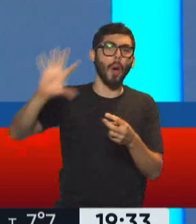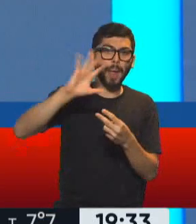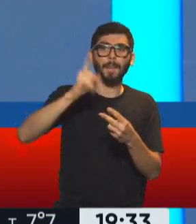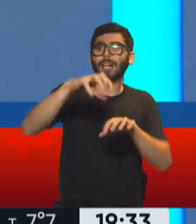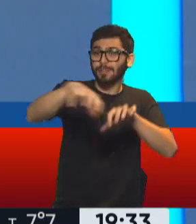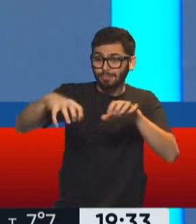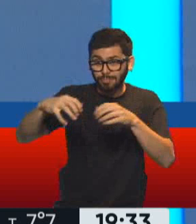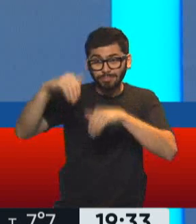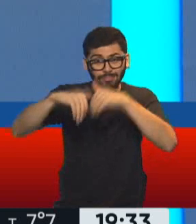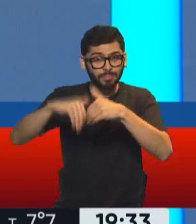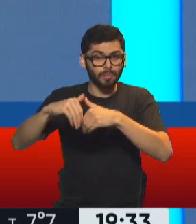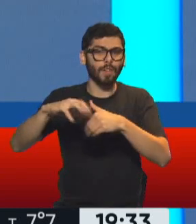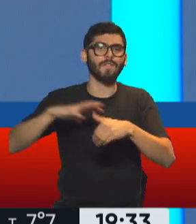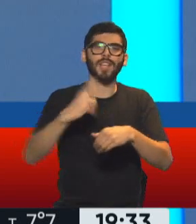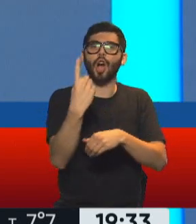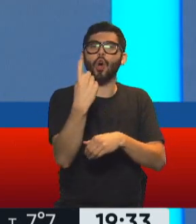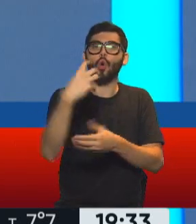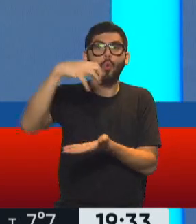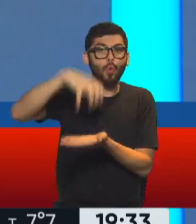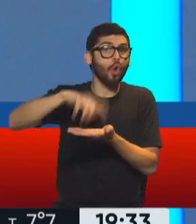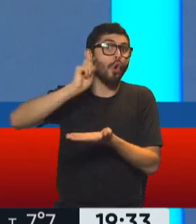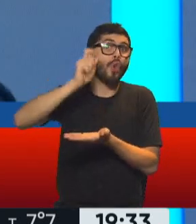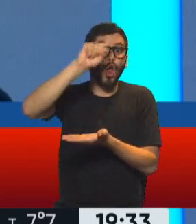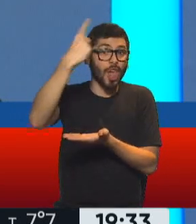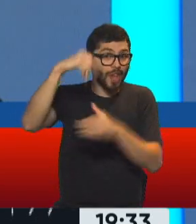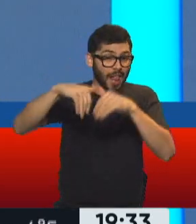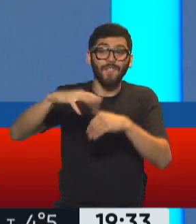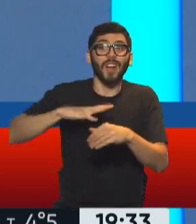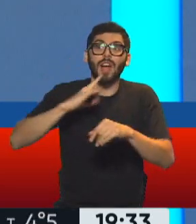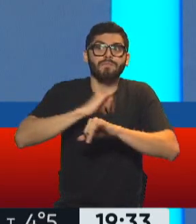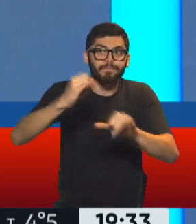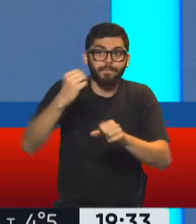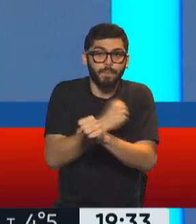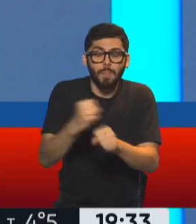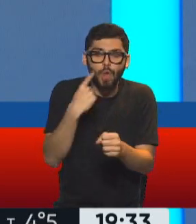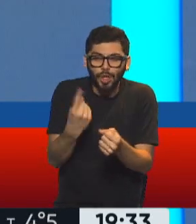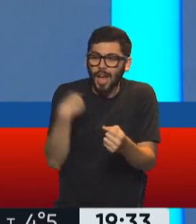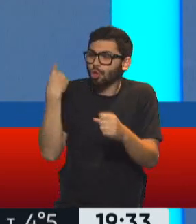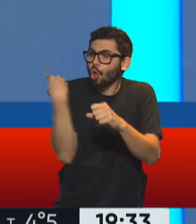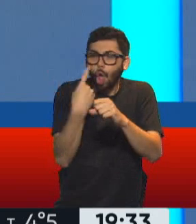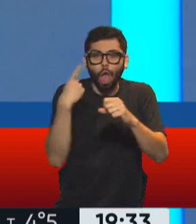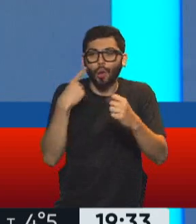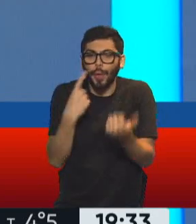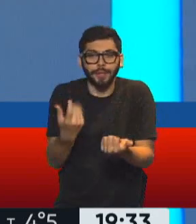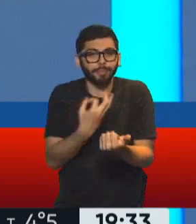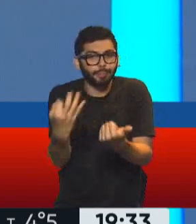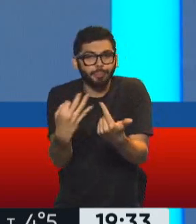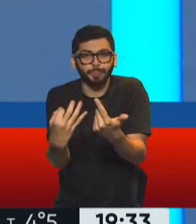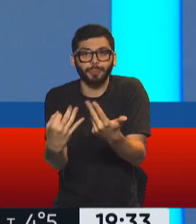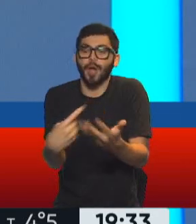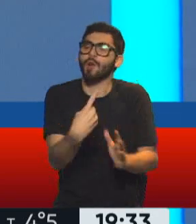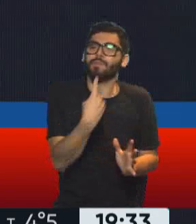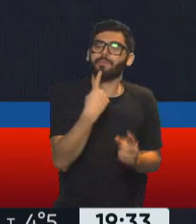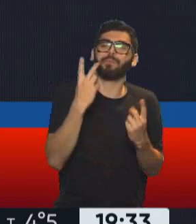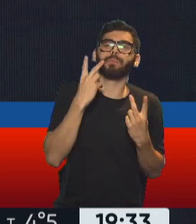electorales, aunque falta el pronunciamiento del Jurado Nacional de Elecciones, pero ya hay una tendencia definitiva respecto de ese resultado. Y si